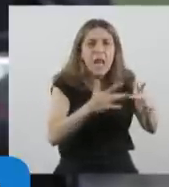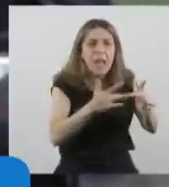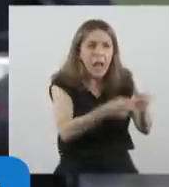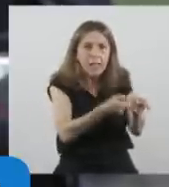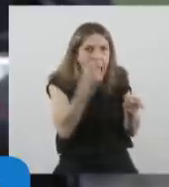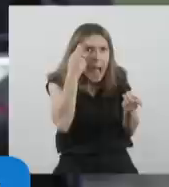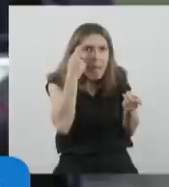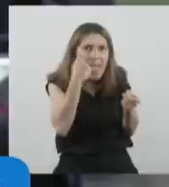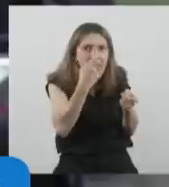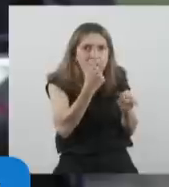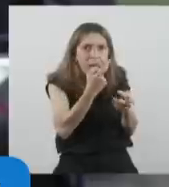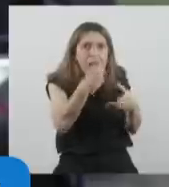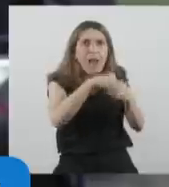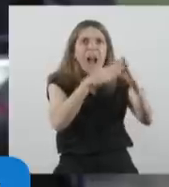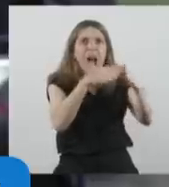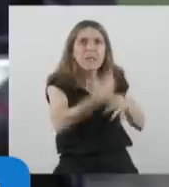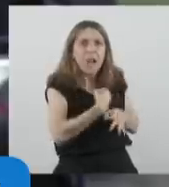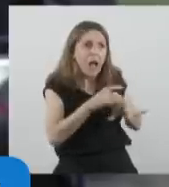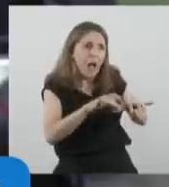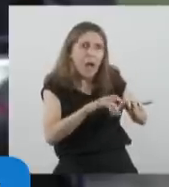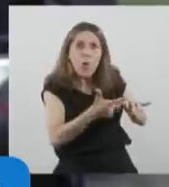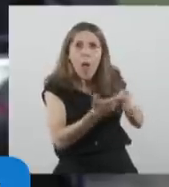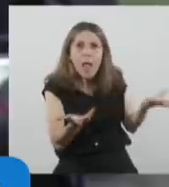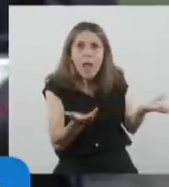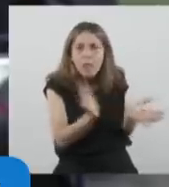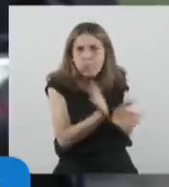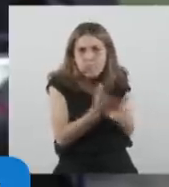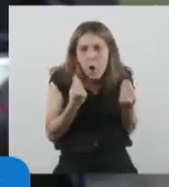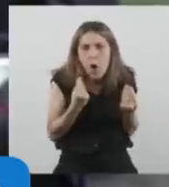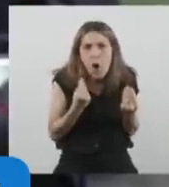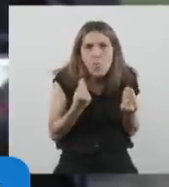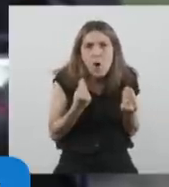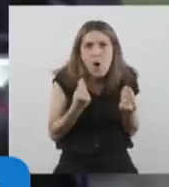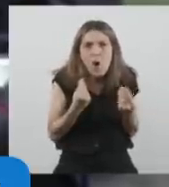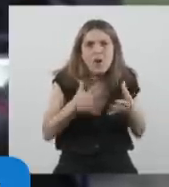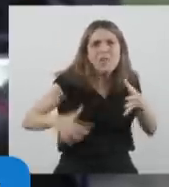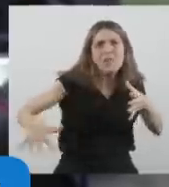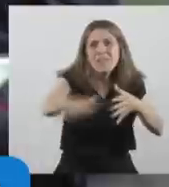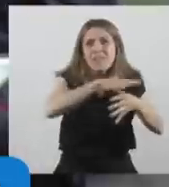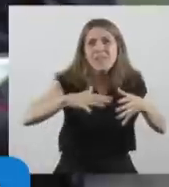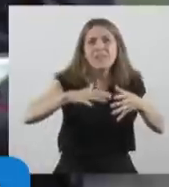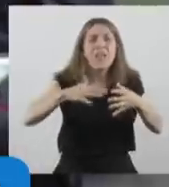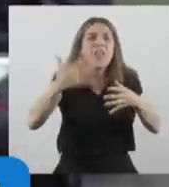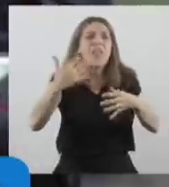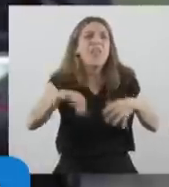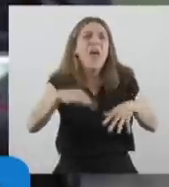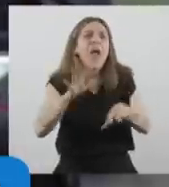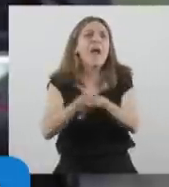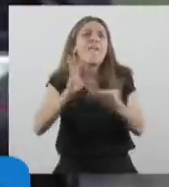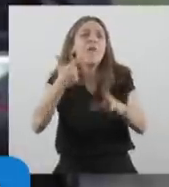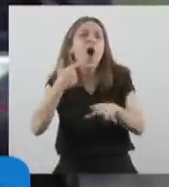dice frente a semejante dato que la conectividad es que debe dejar de ser un negocio privado